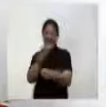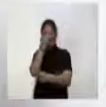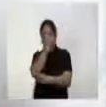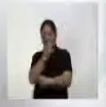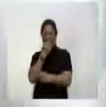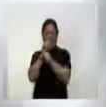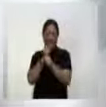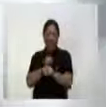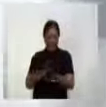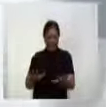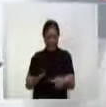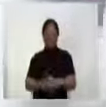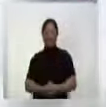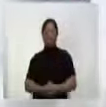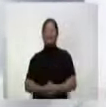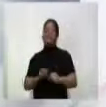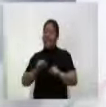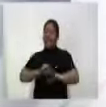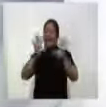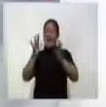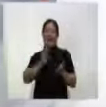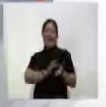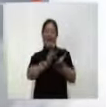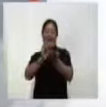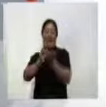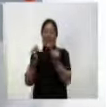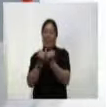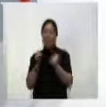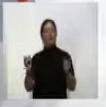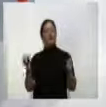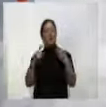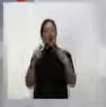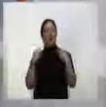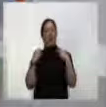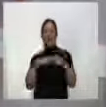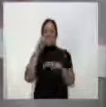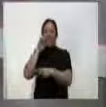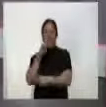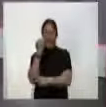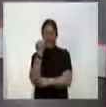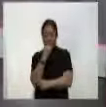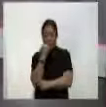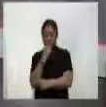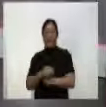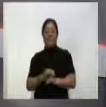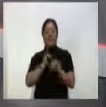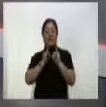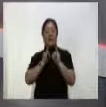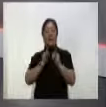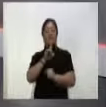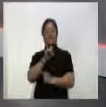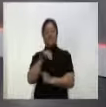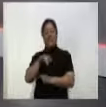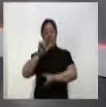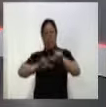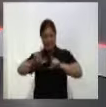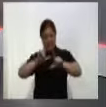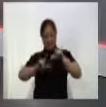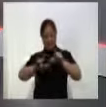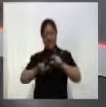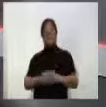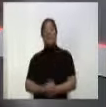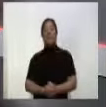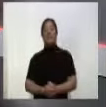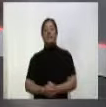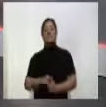media hora de información. Por supuesto, agradecemos también y despedimos a la maestra Miroslava Amador, intérprete en lengua de señas